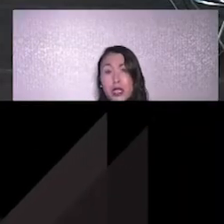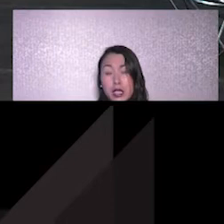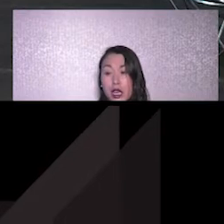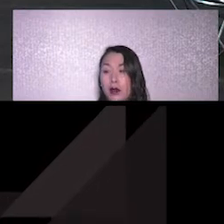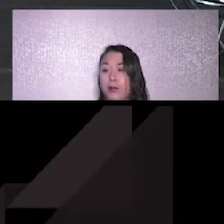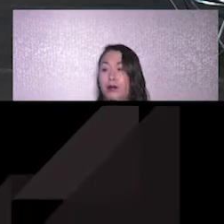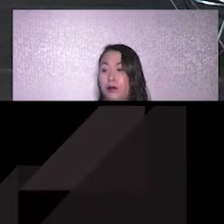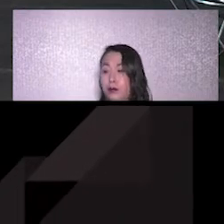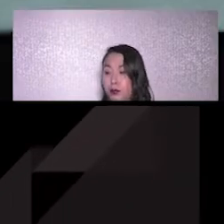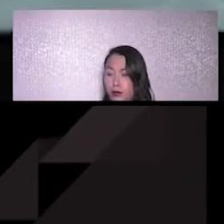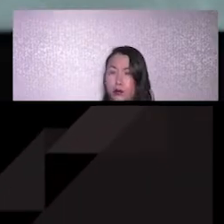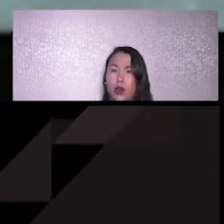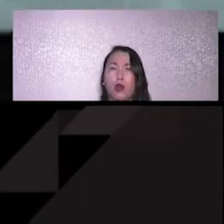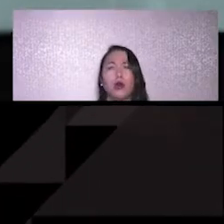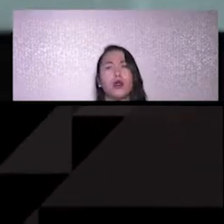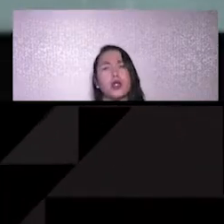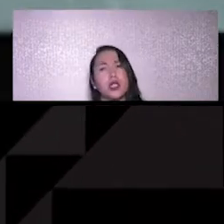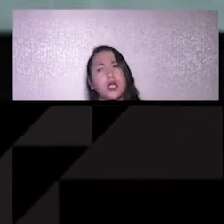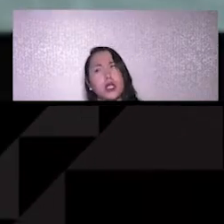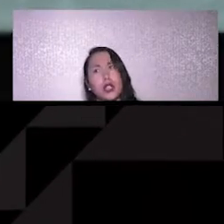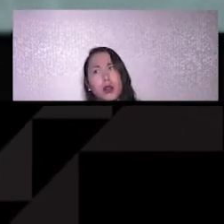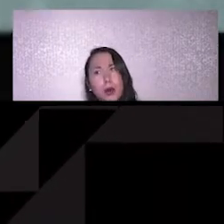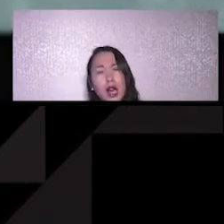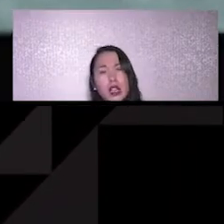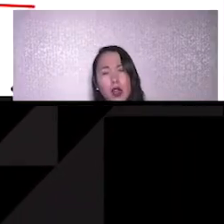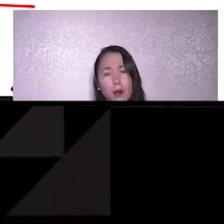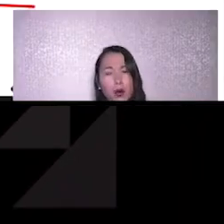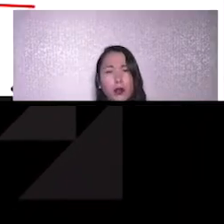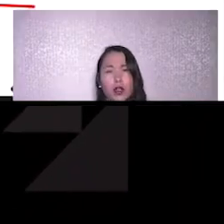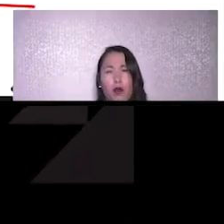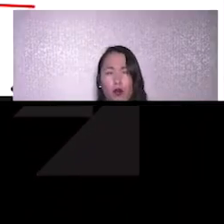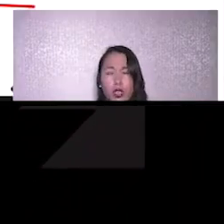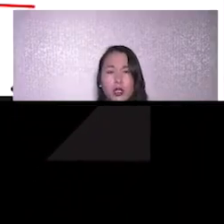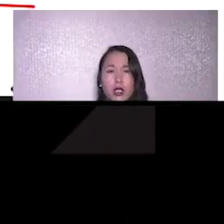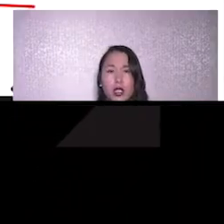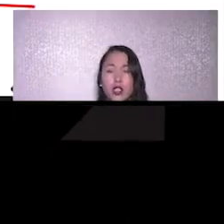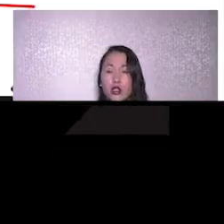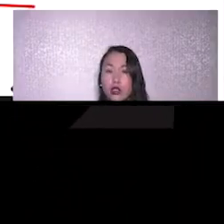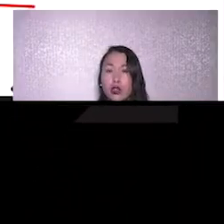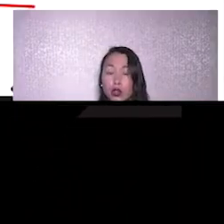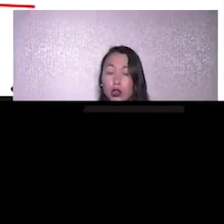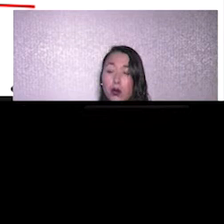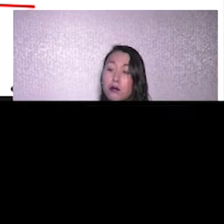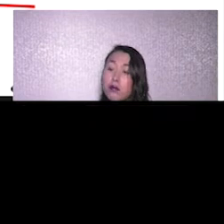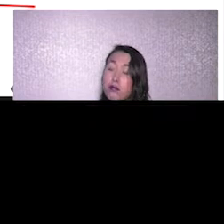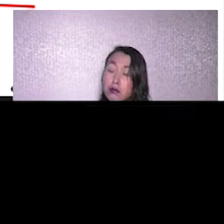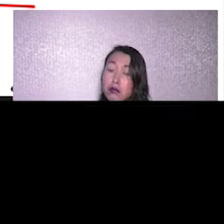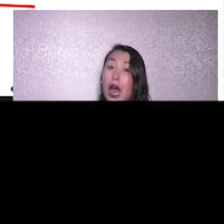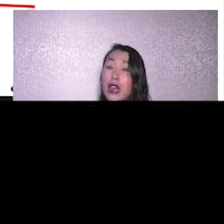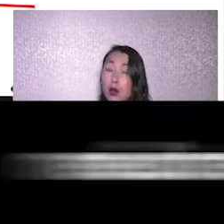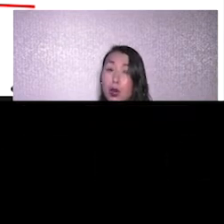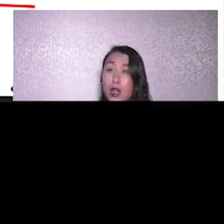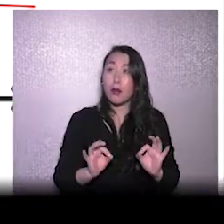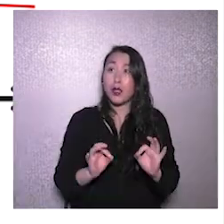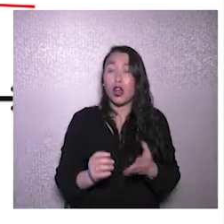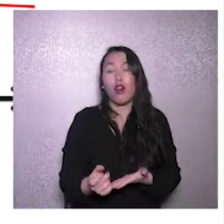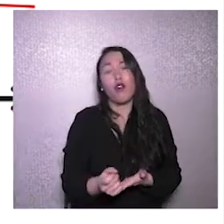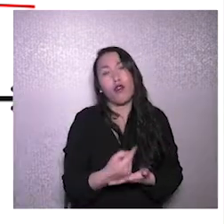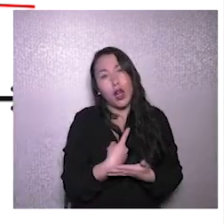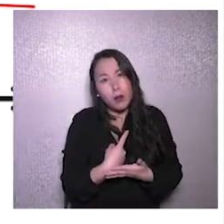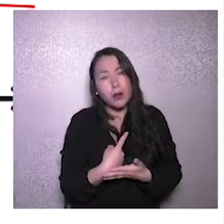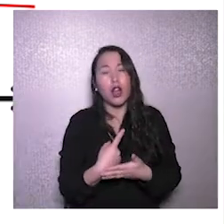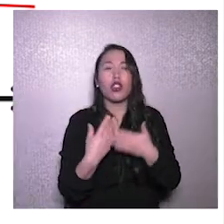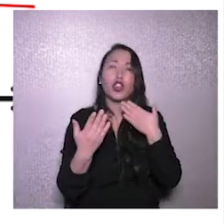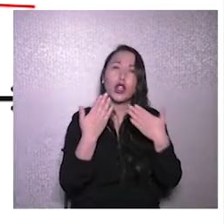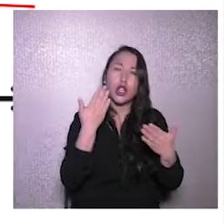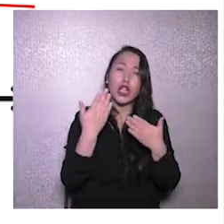presentan con unos síntomas, ¿no es cierto?, de cierta intensidad y que si los tratamos adecuadamente, con fármacos,